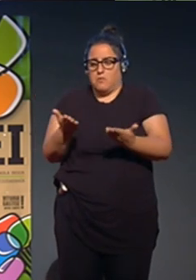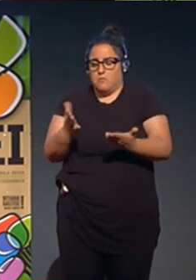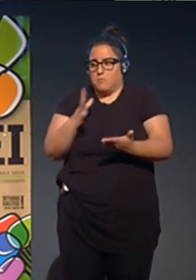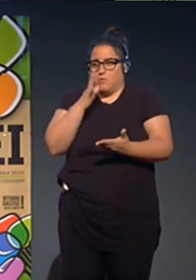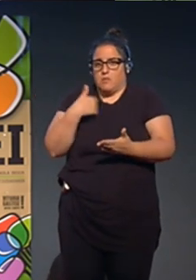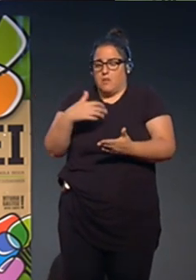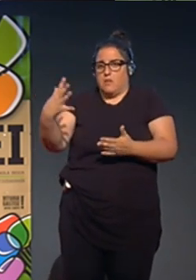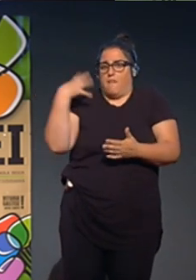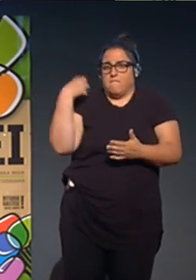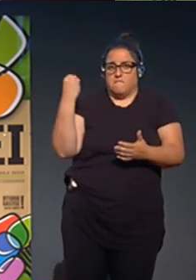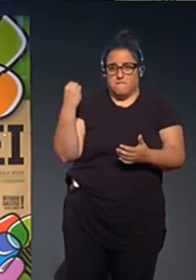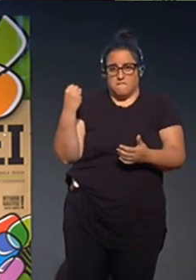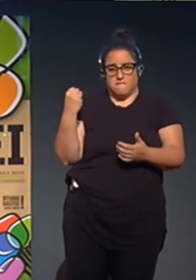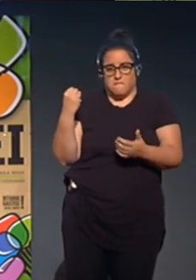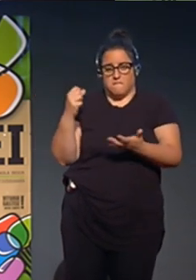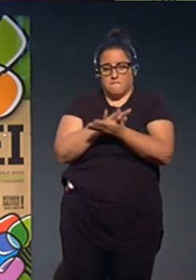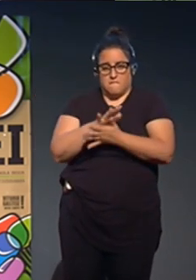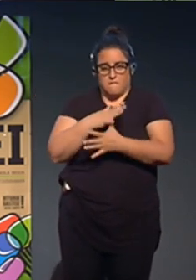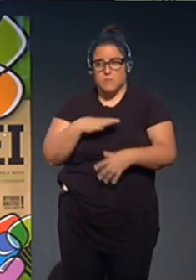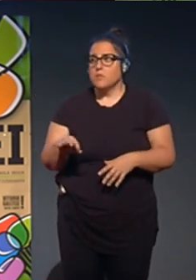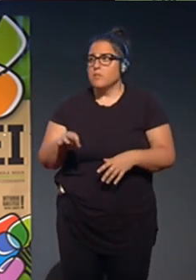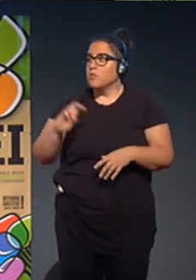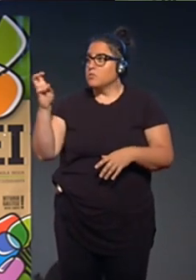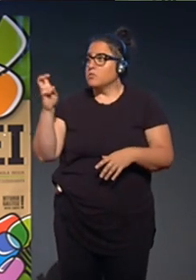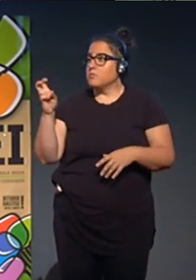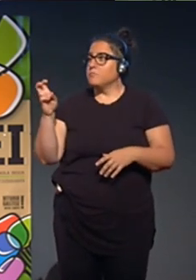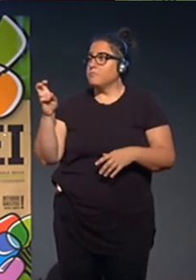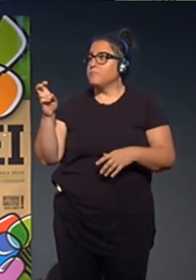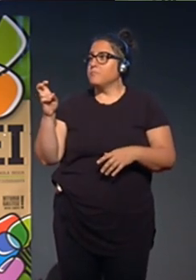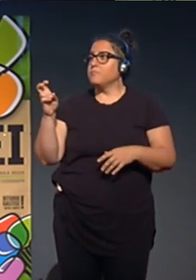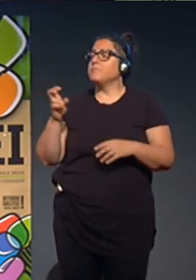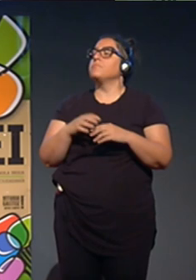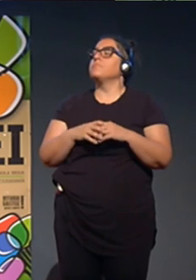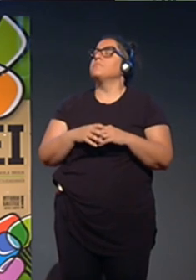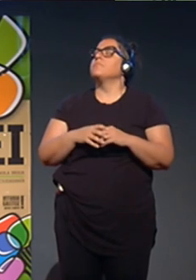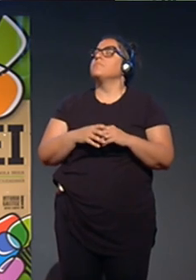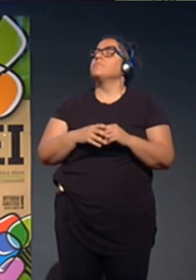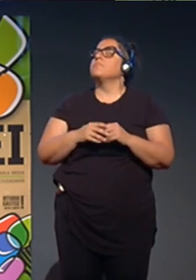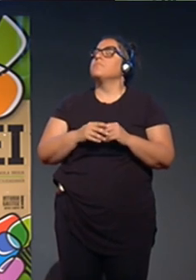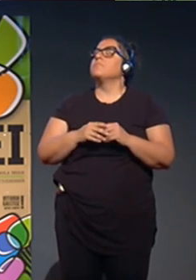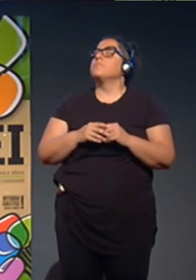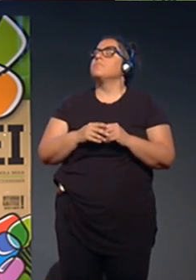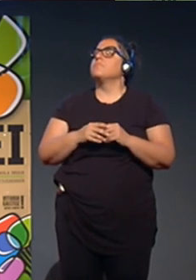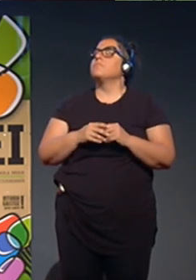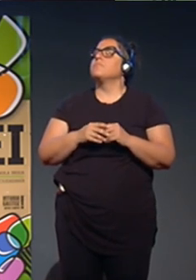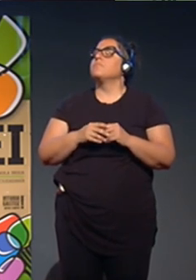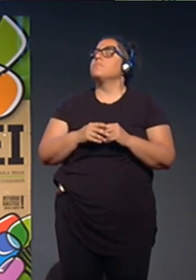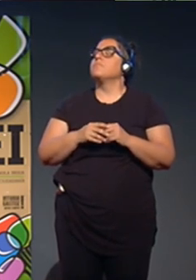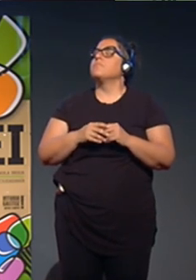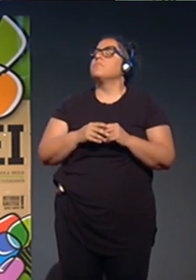comen ya creo que había una reflexión pregunta Cuando